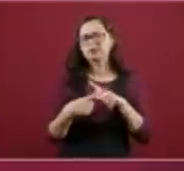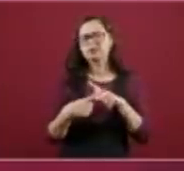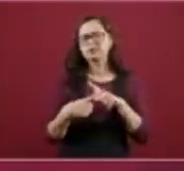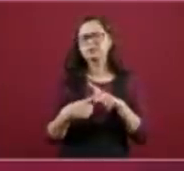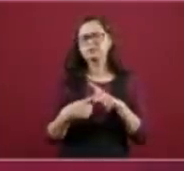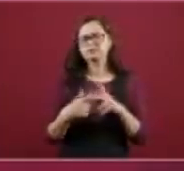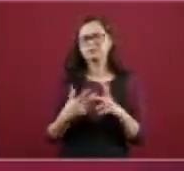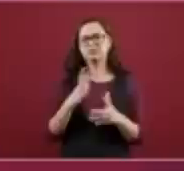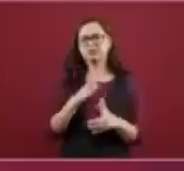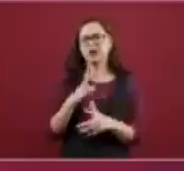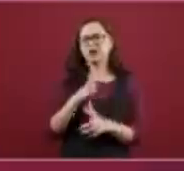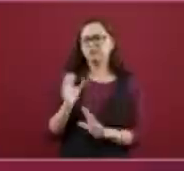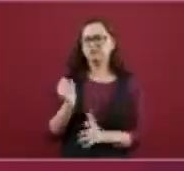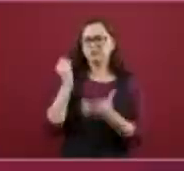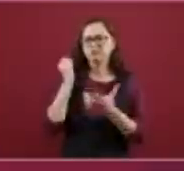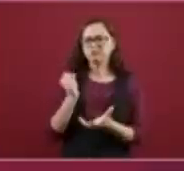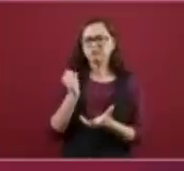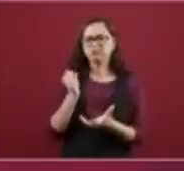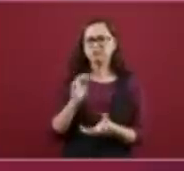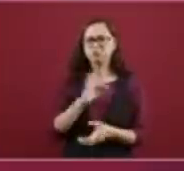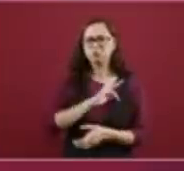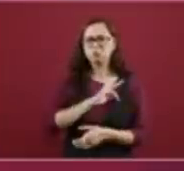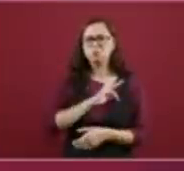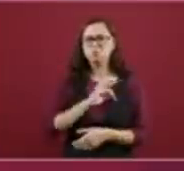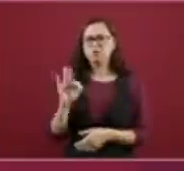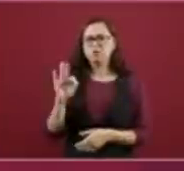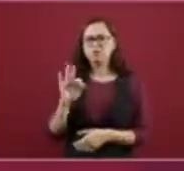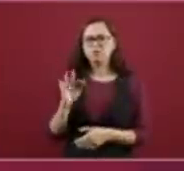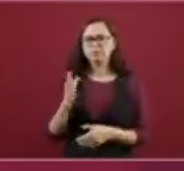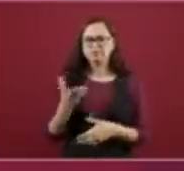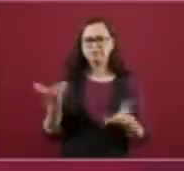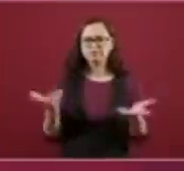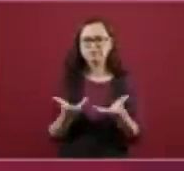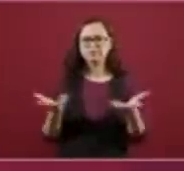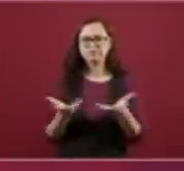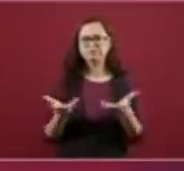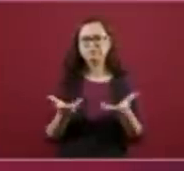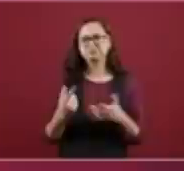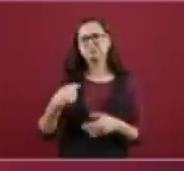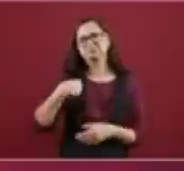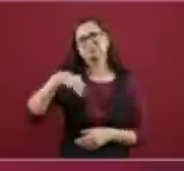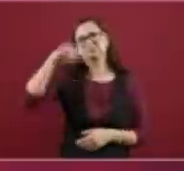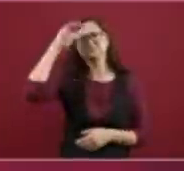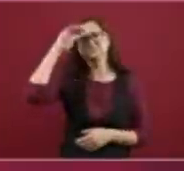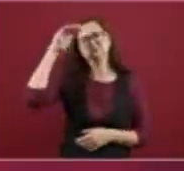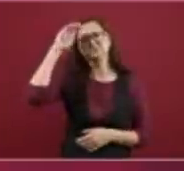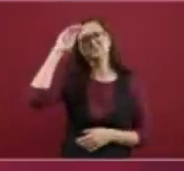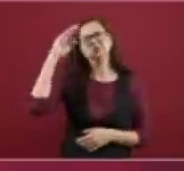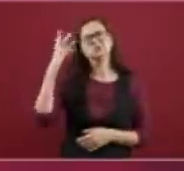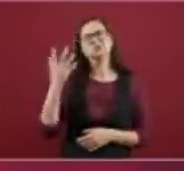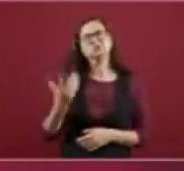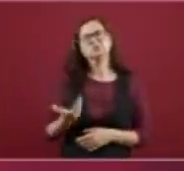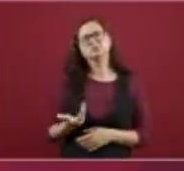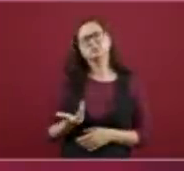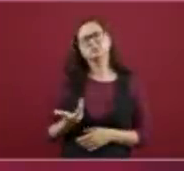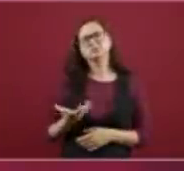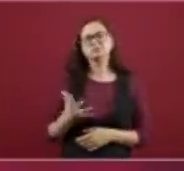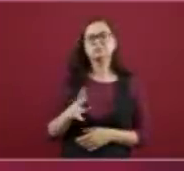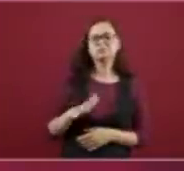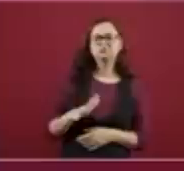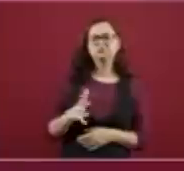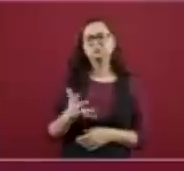los recursos para llevarlo a cabo. Yo pienso que en